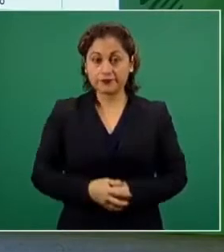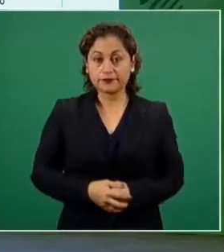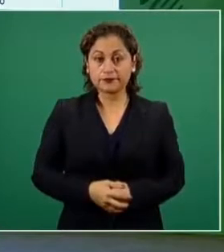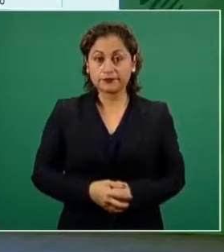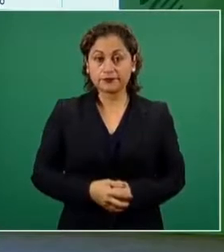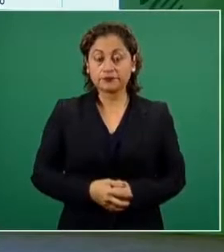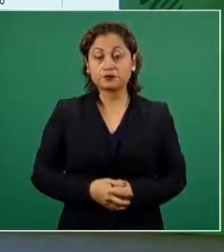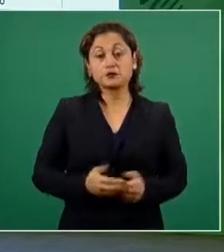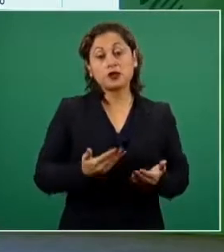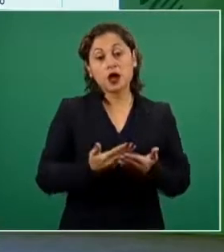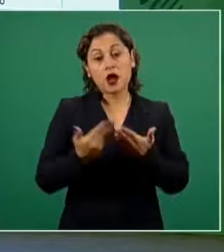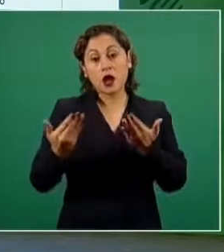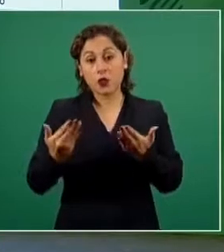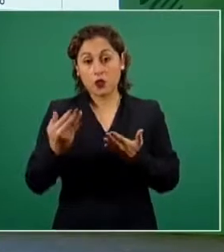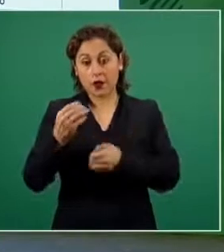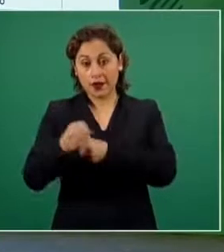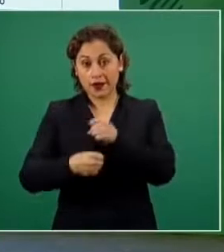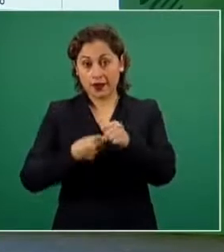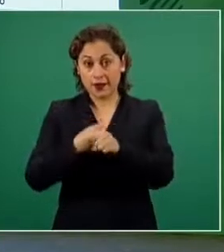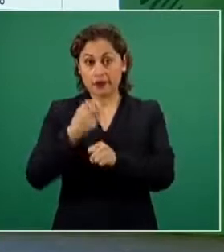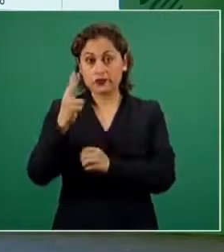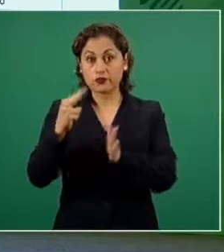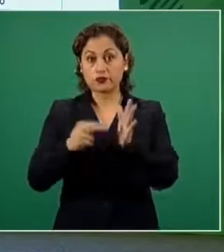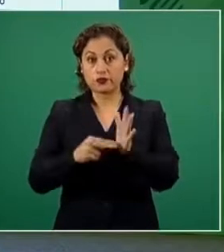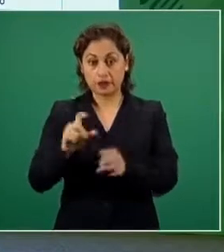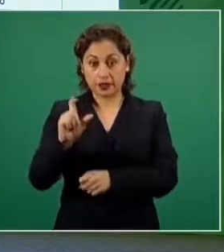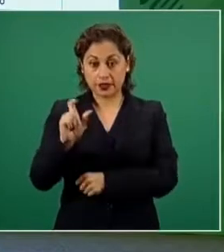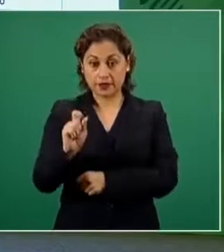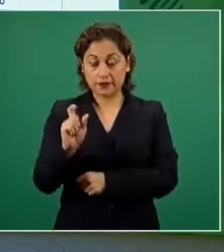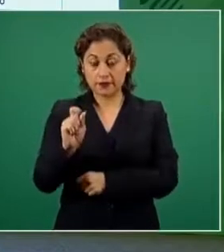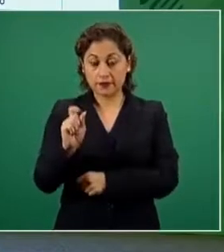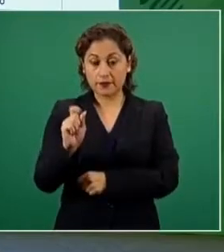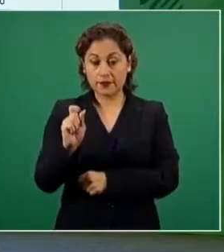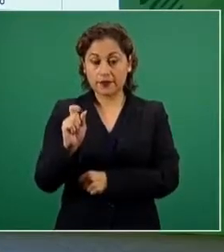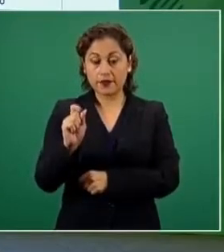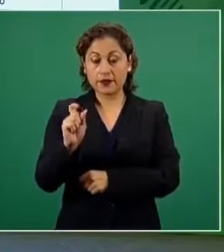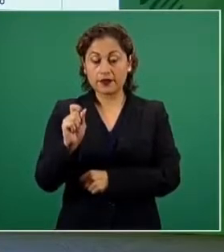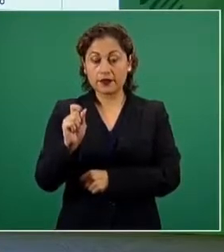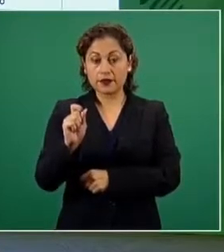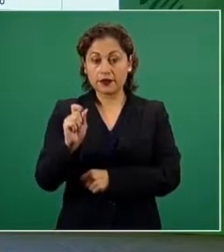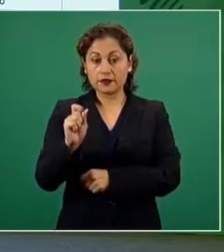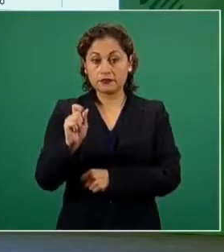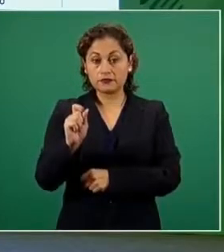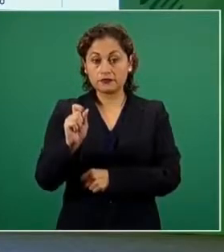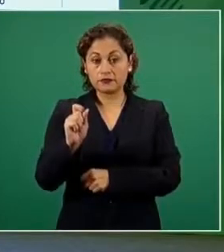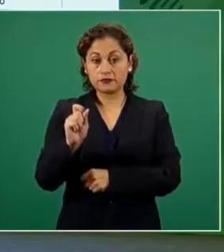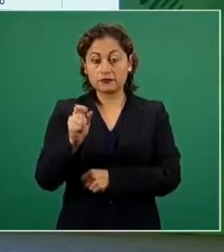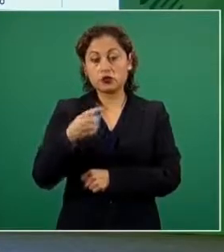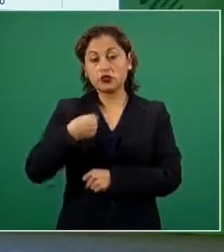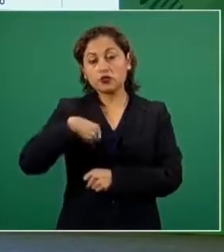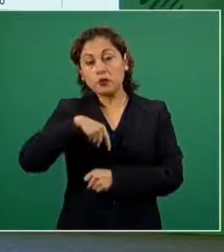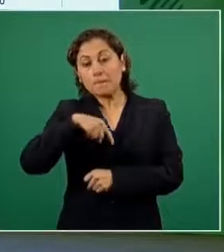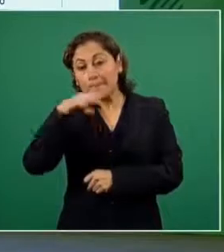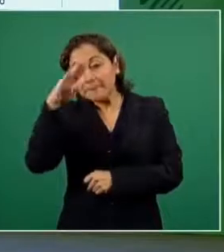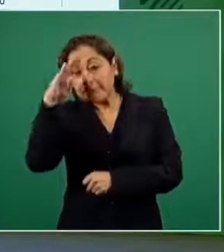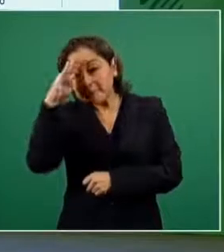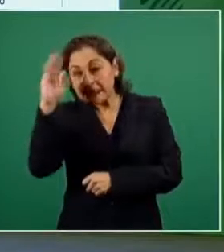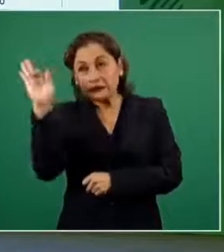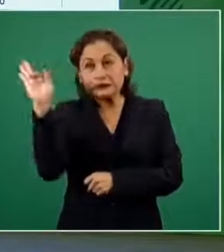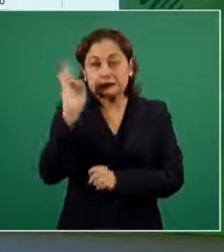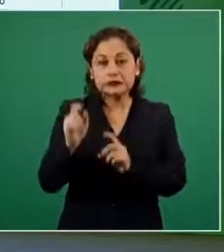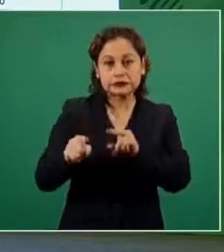En el 20, de acuerdo a nuestra proyección de